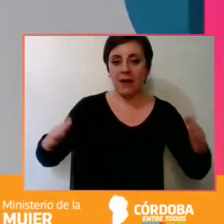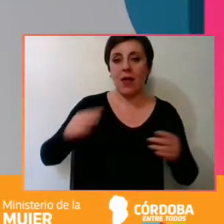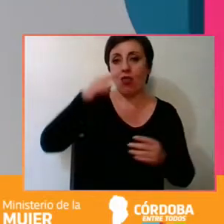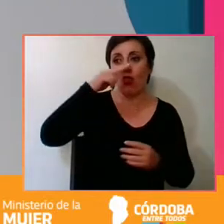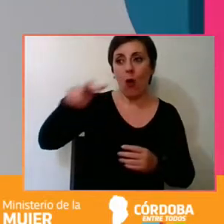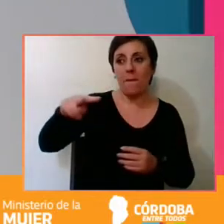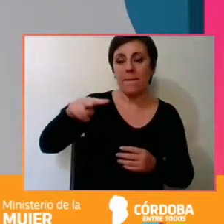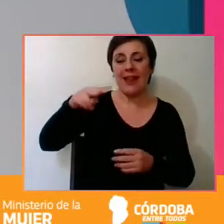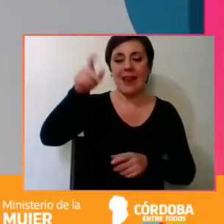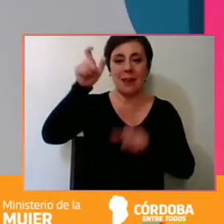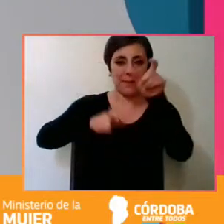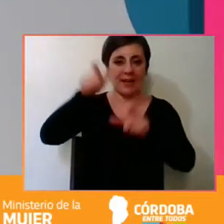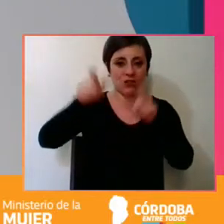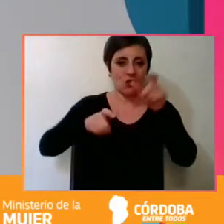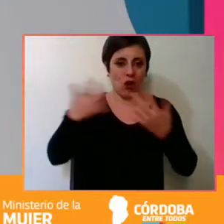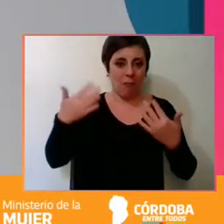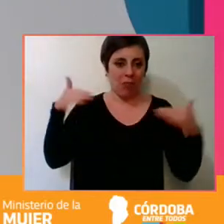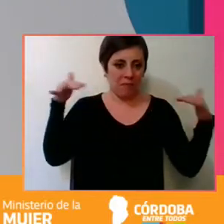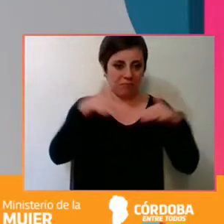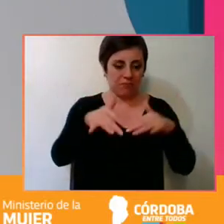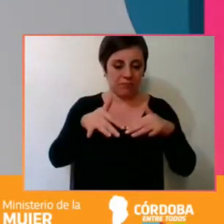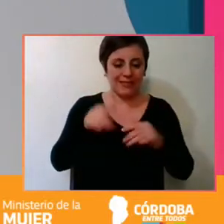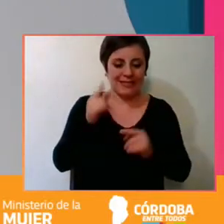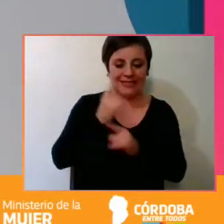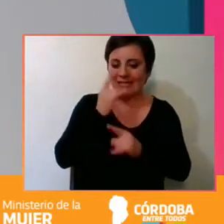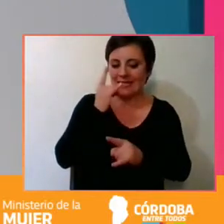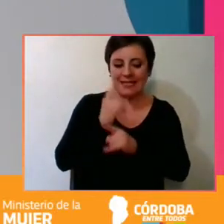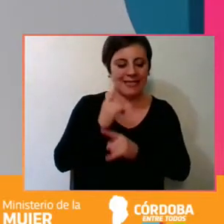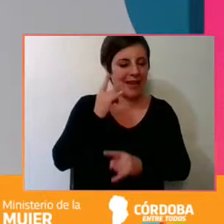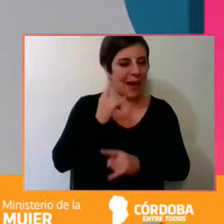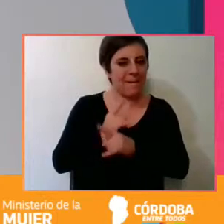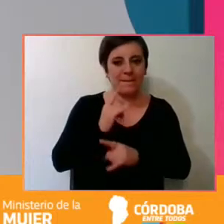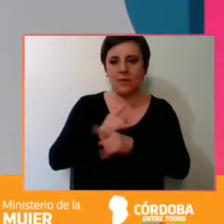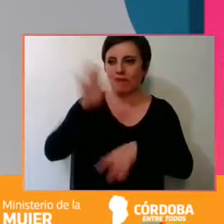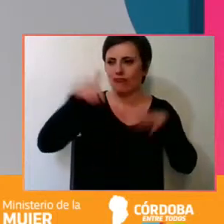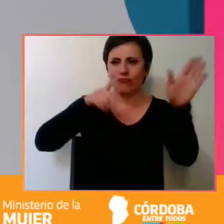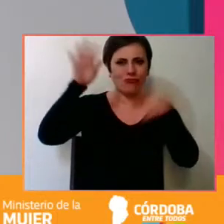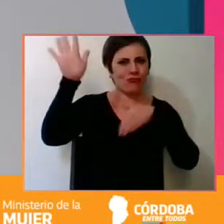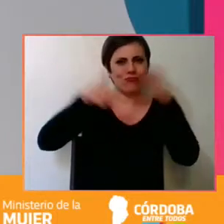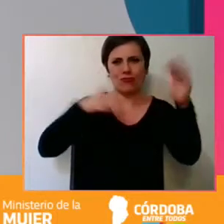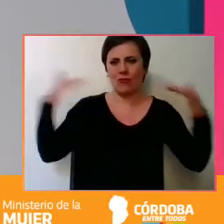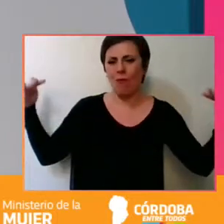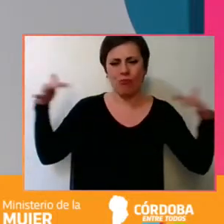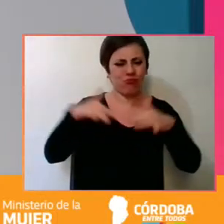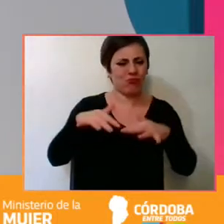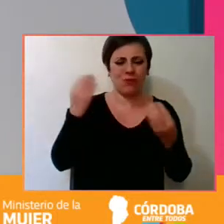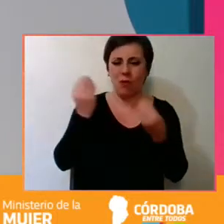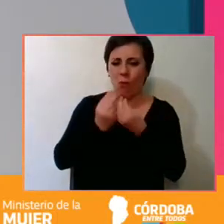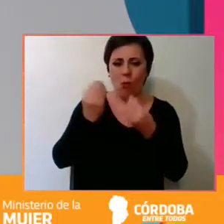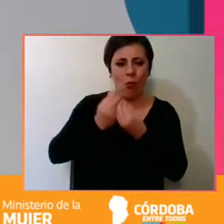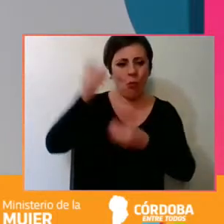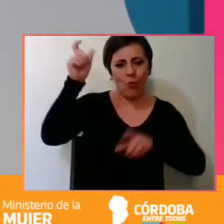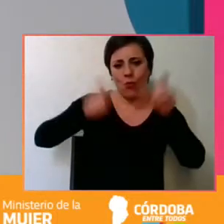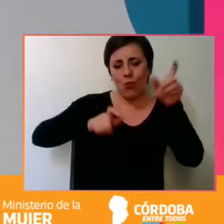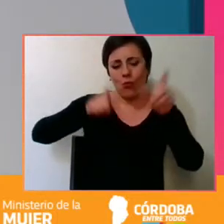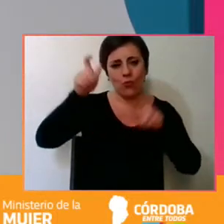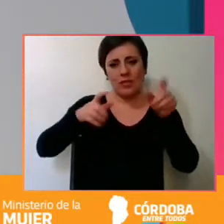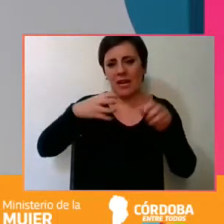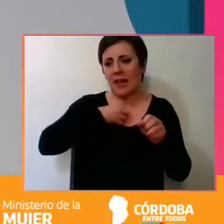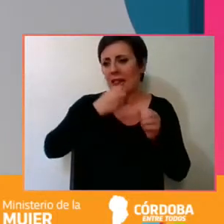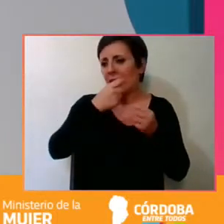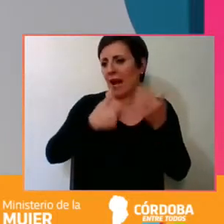personas. Siempre hemos tenido una gran convocatoria en estas diplomaturas, donde la característica ha